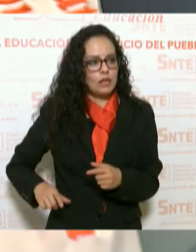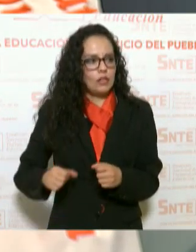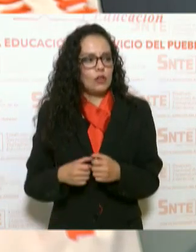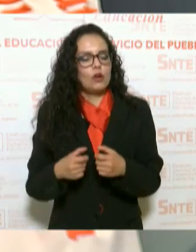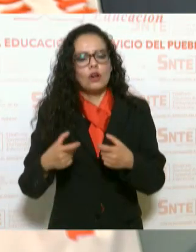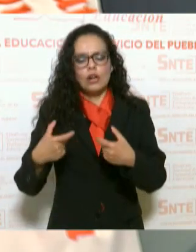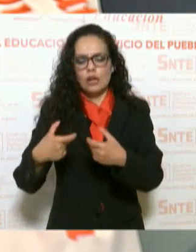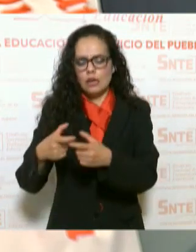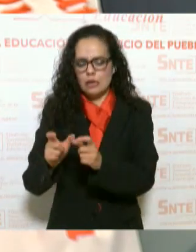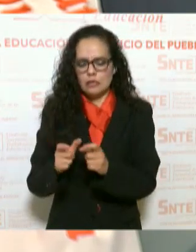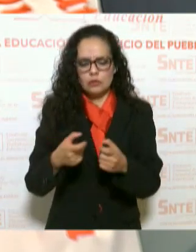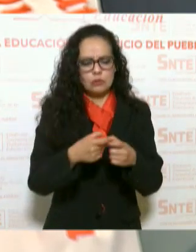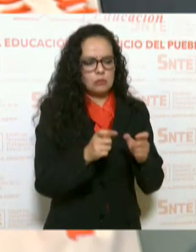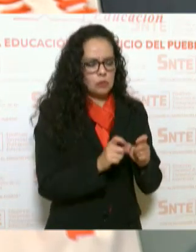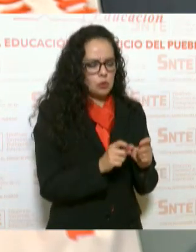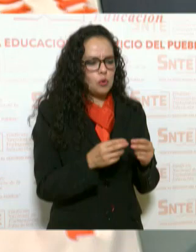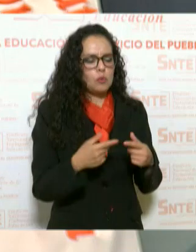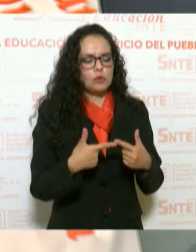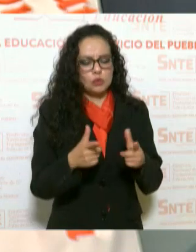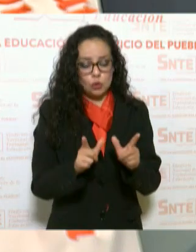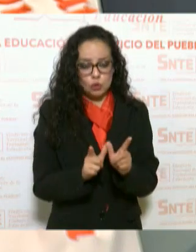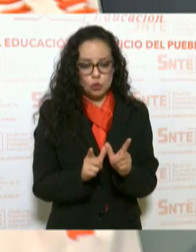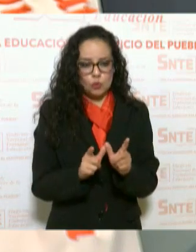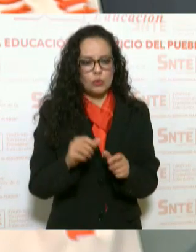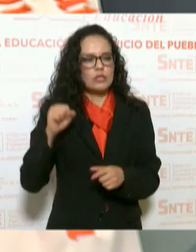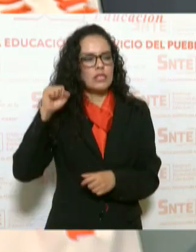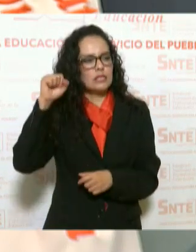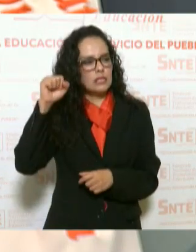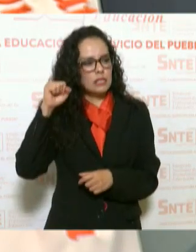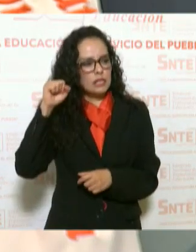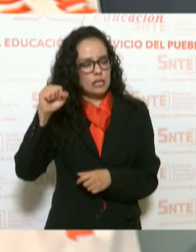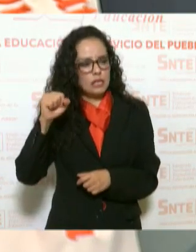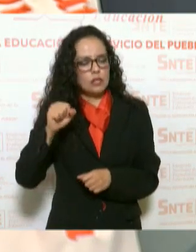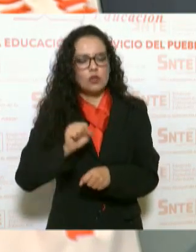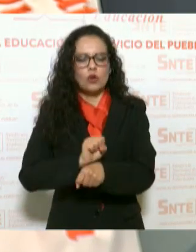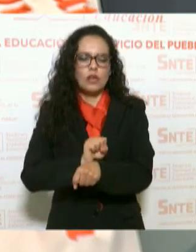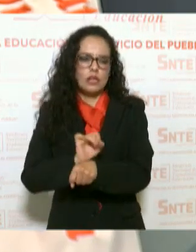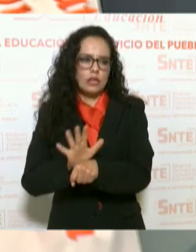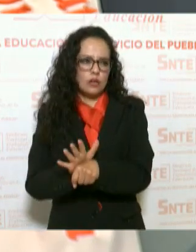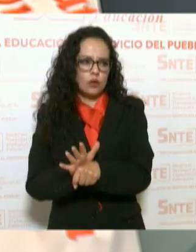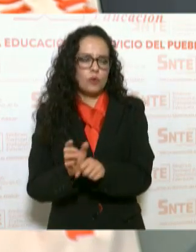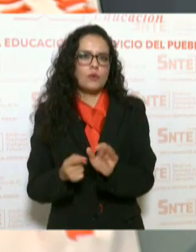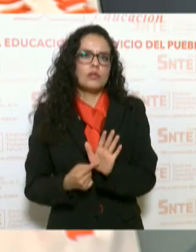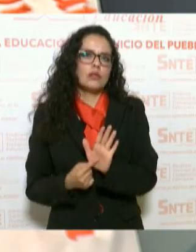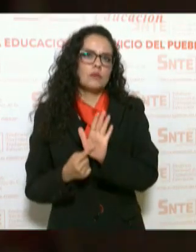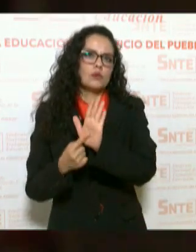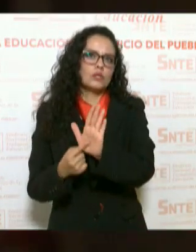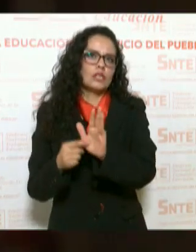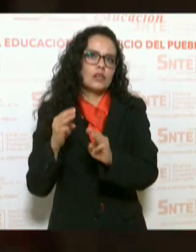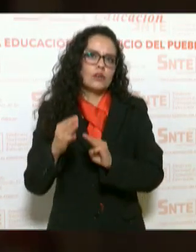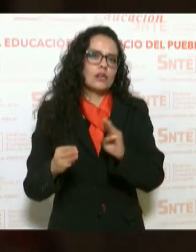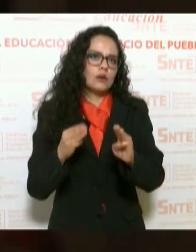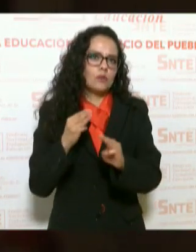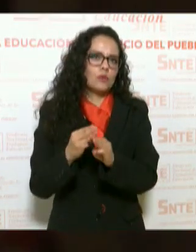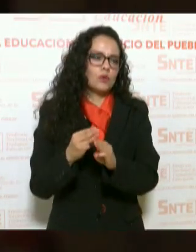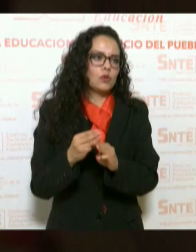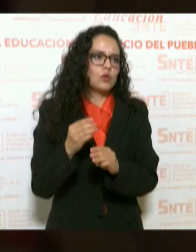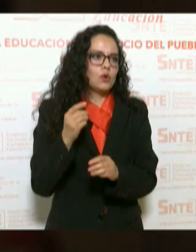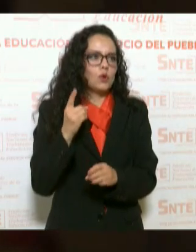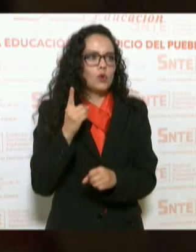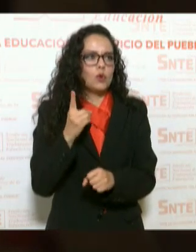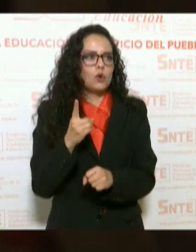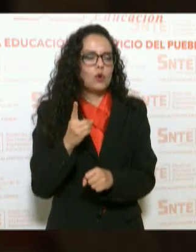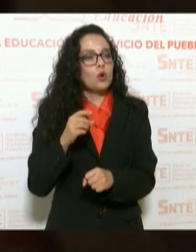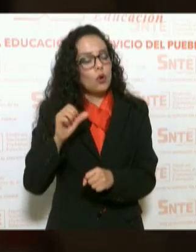la pandemia de COVID-19 demostramos al mundo una vez más que los docentes